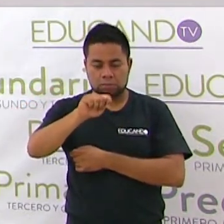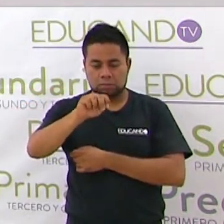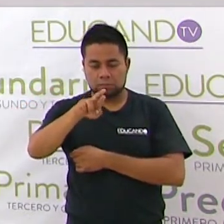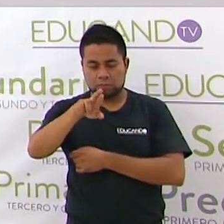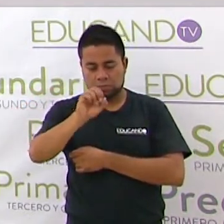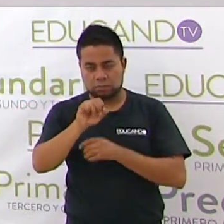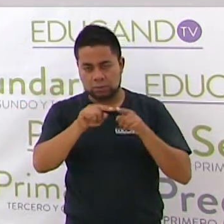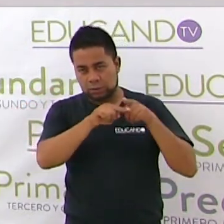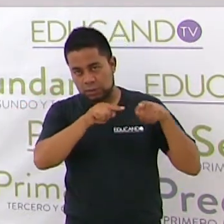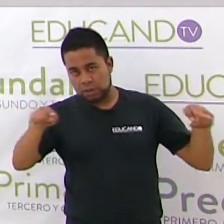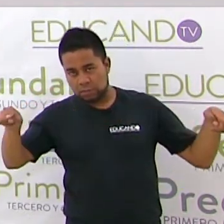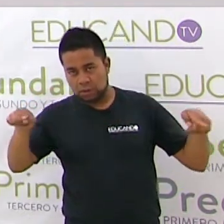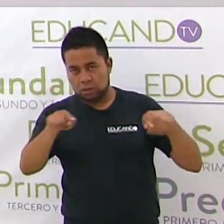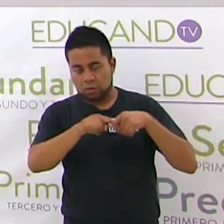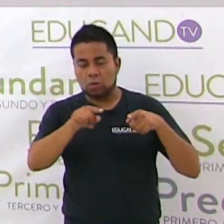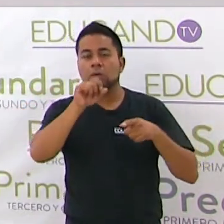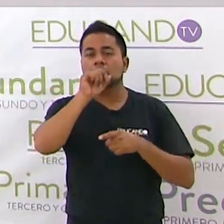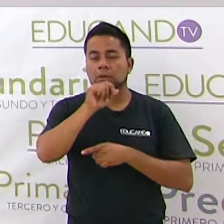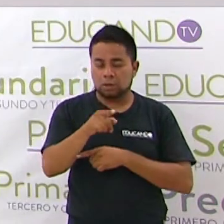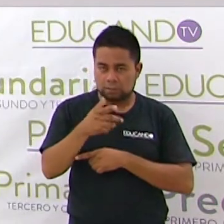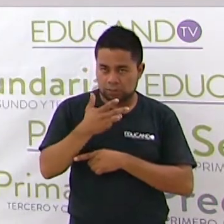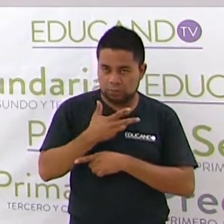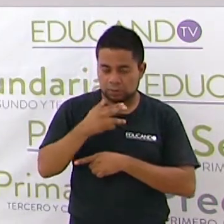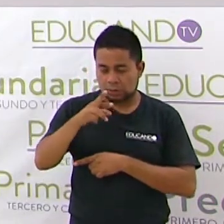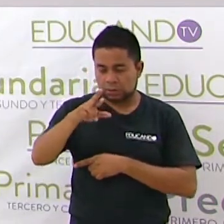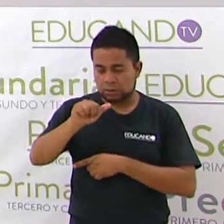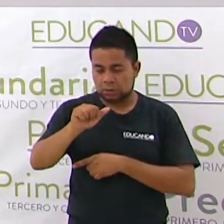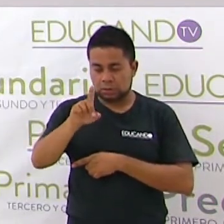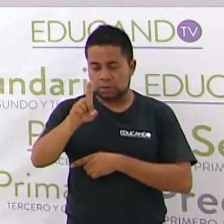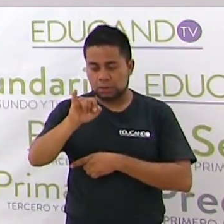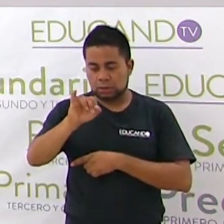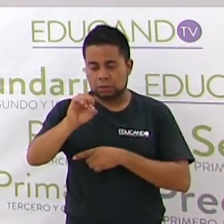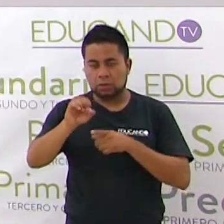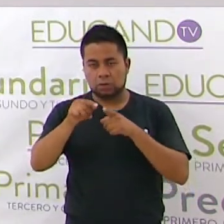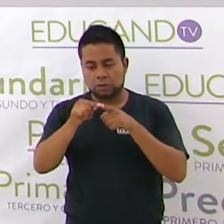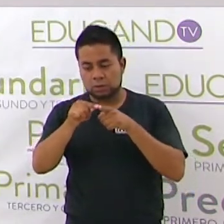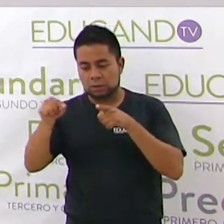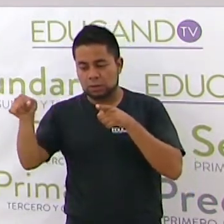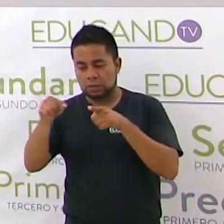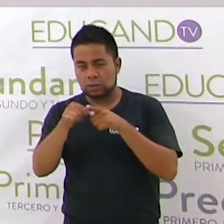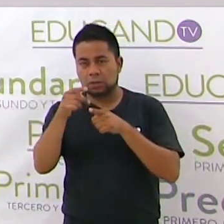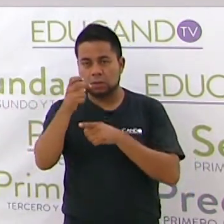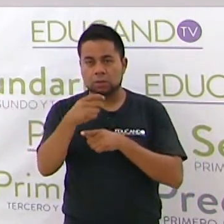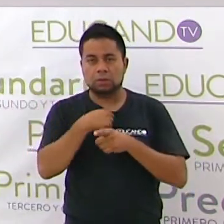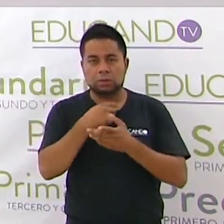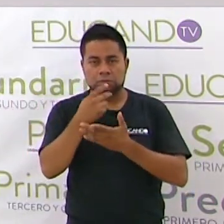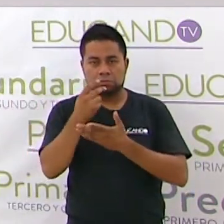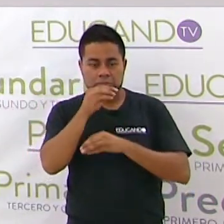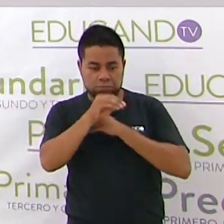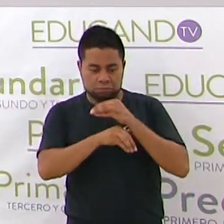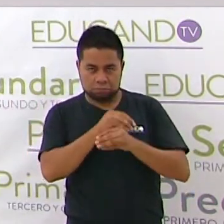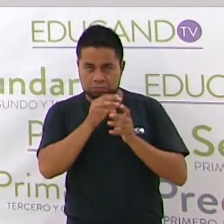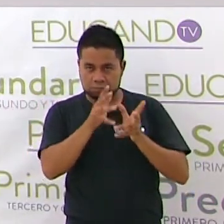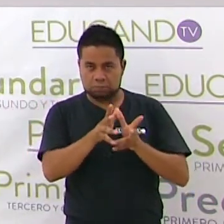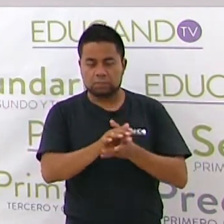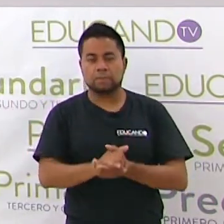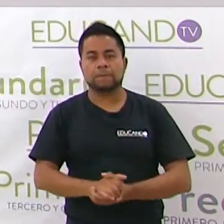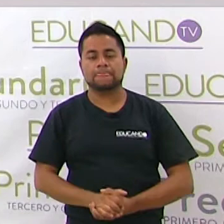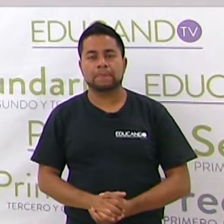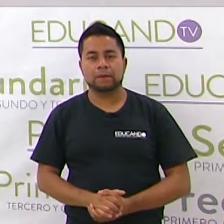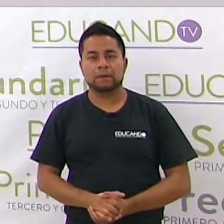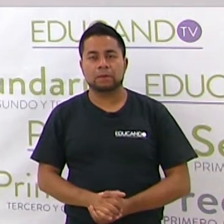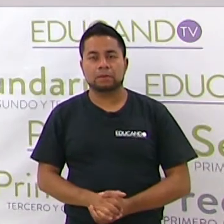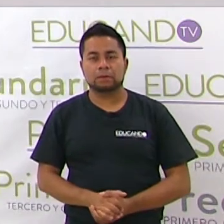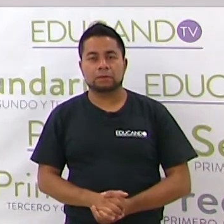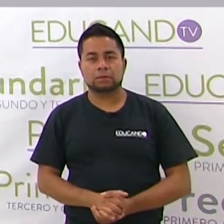y también tiene un radio. Ese radio lo voy a marcar de este lado, de aquí